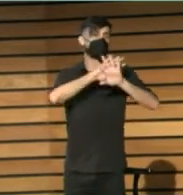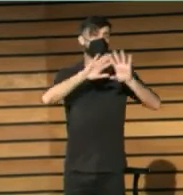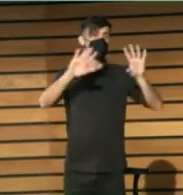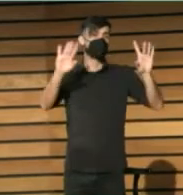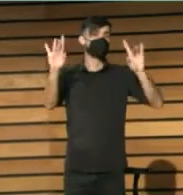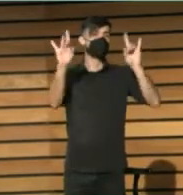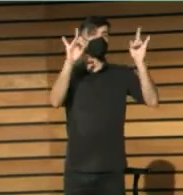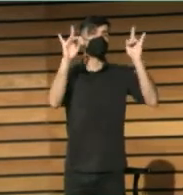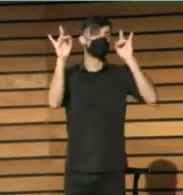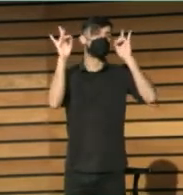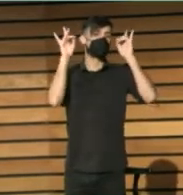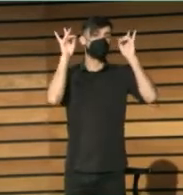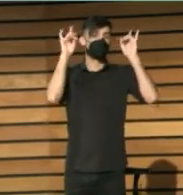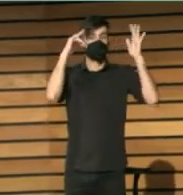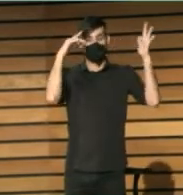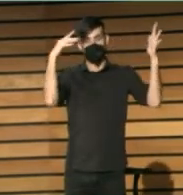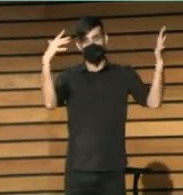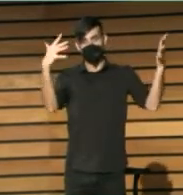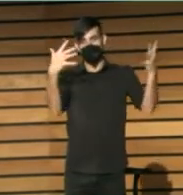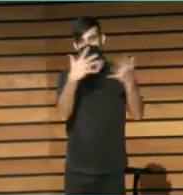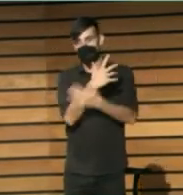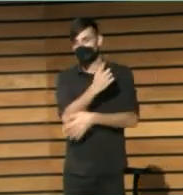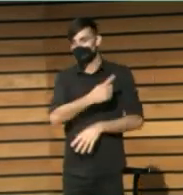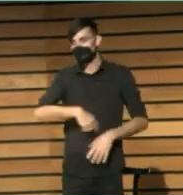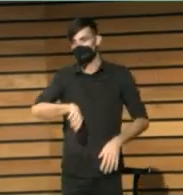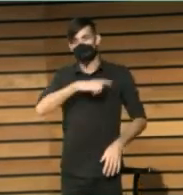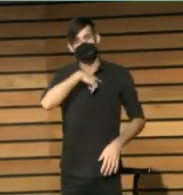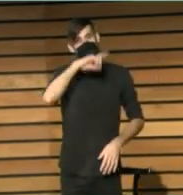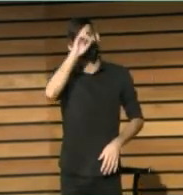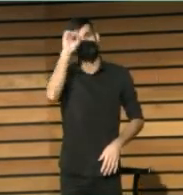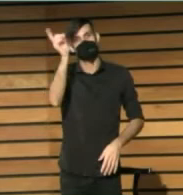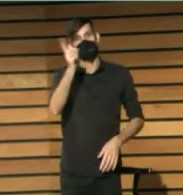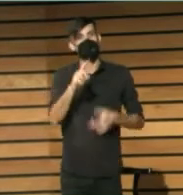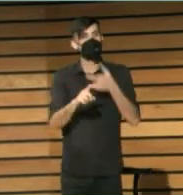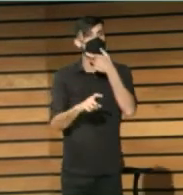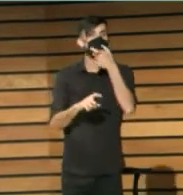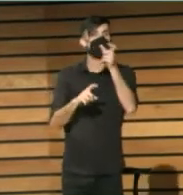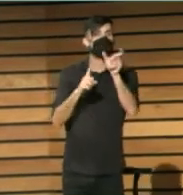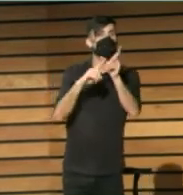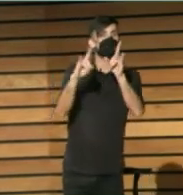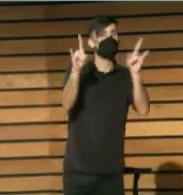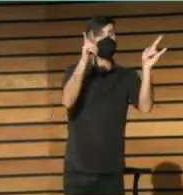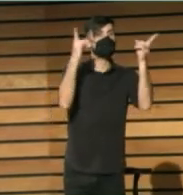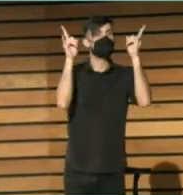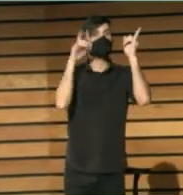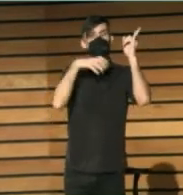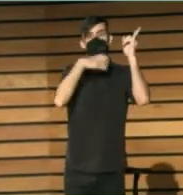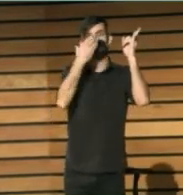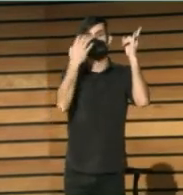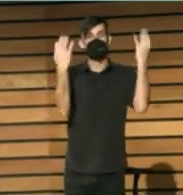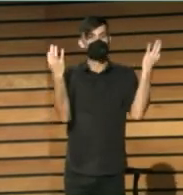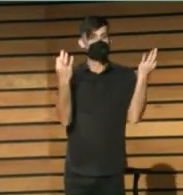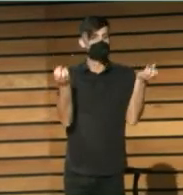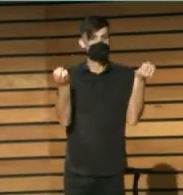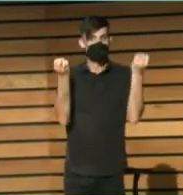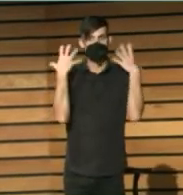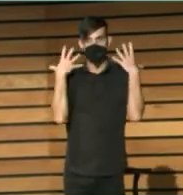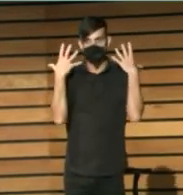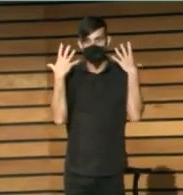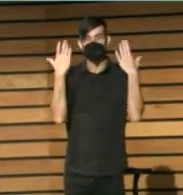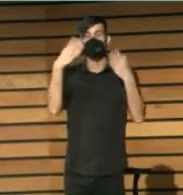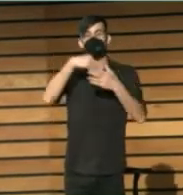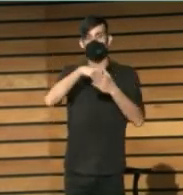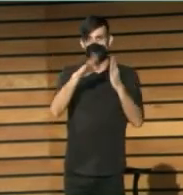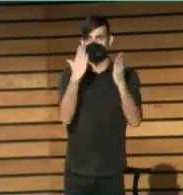entonces nosotros no conocíamos la dimensión de la palabra paraíso. En la escuela sucedía lo